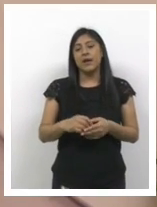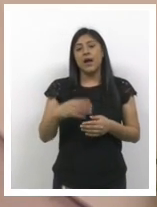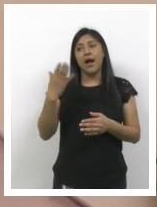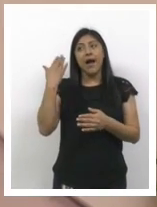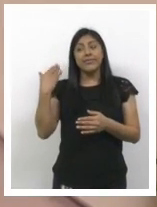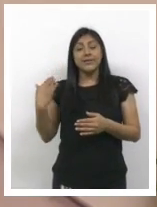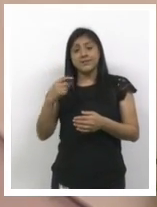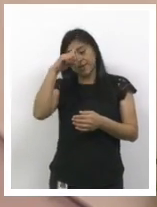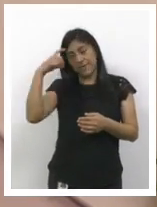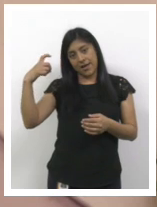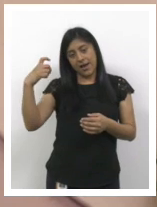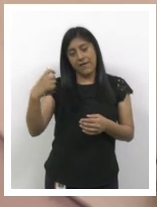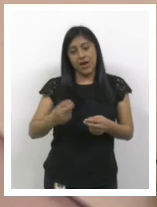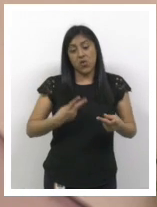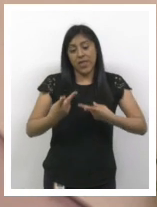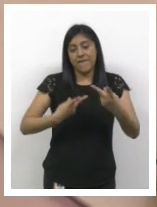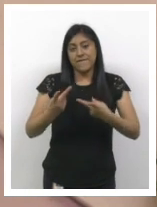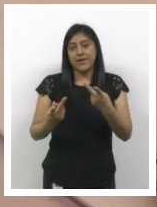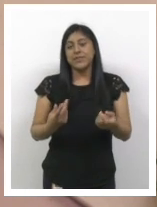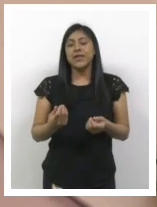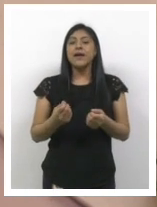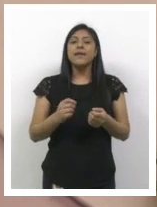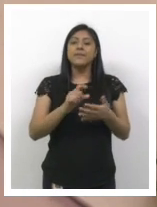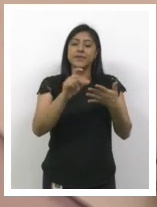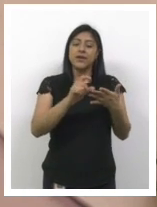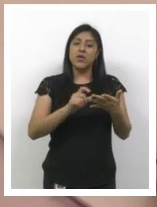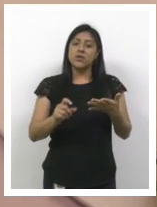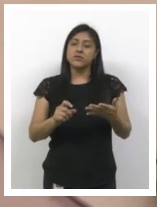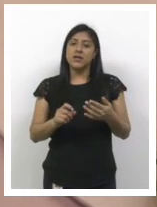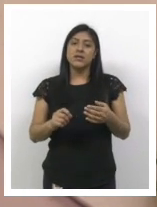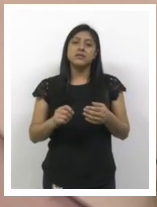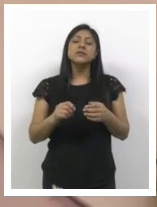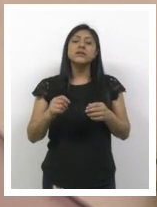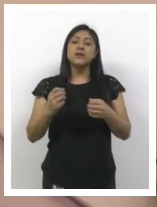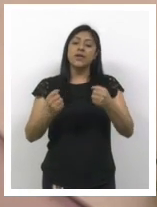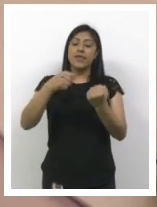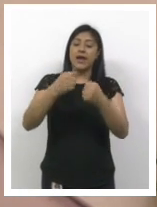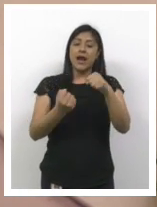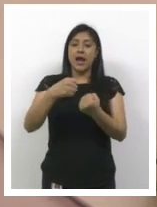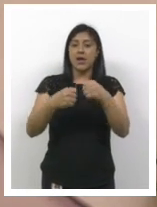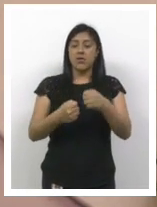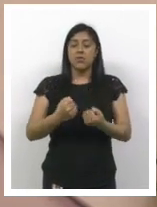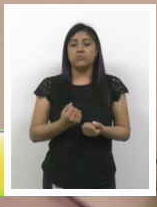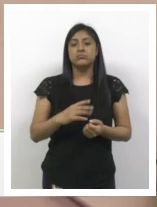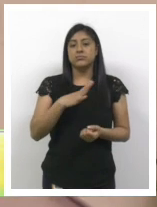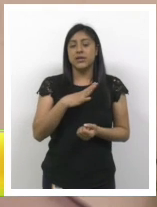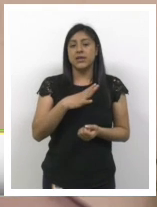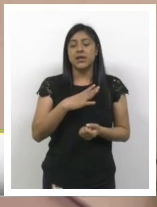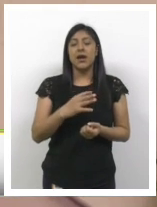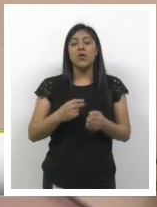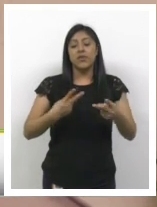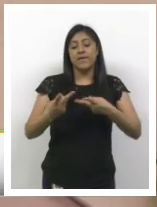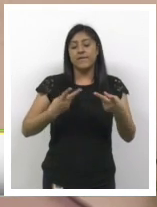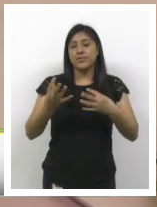Anteriormente estaba yo en una venta de repuestos, que está aquí en la Roosevelt, se llama aquí Repuestos, ahí trabajaba yo.